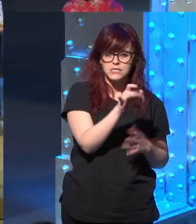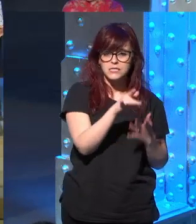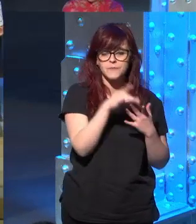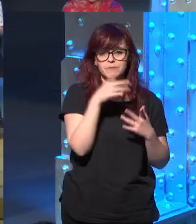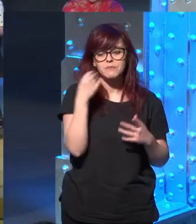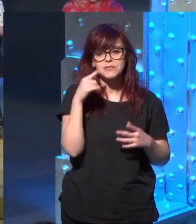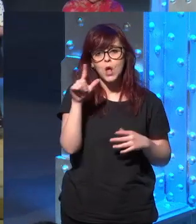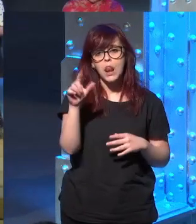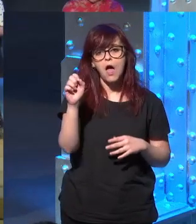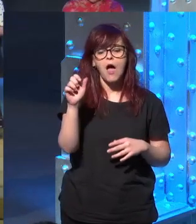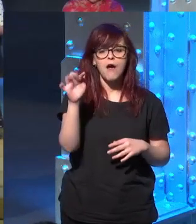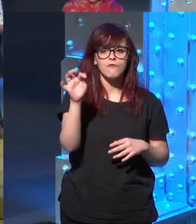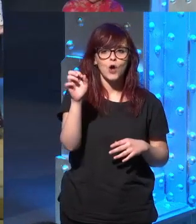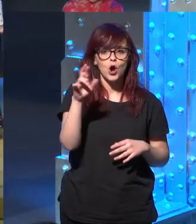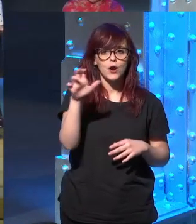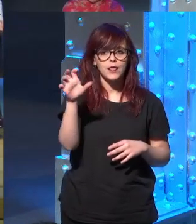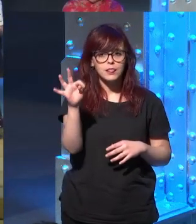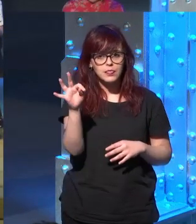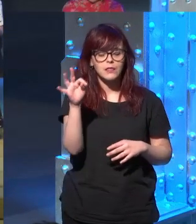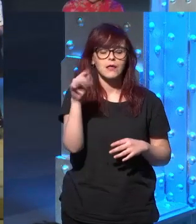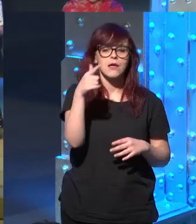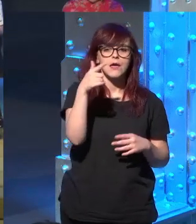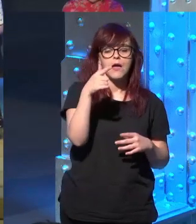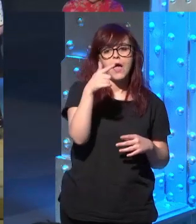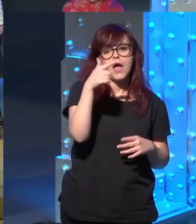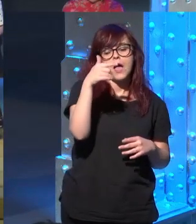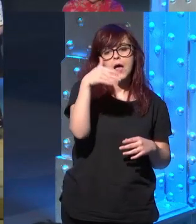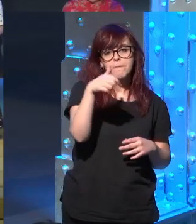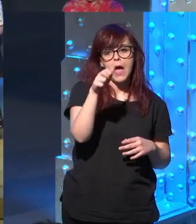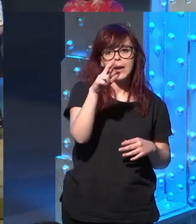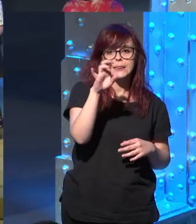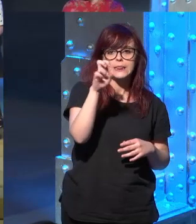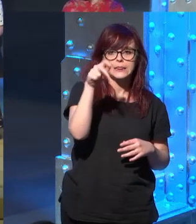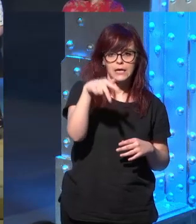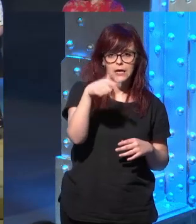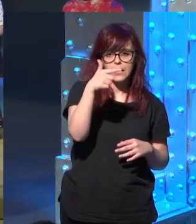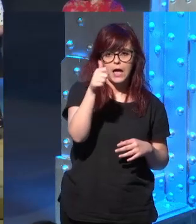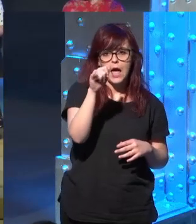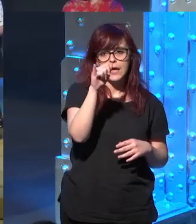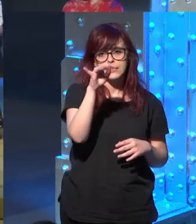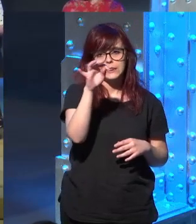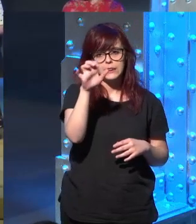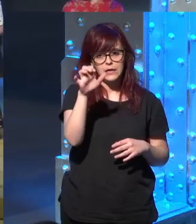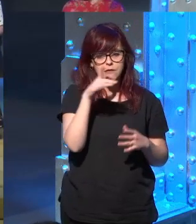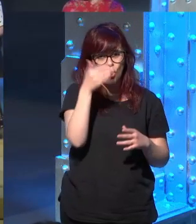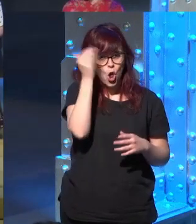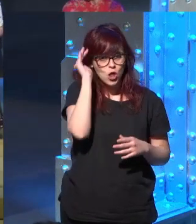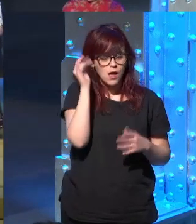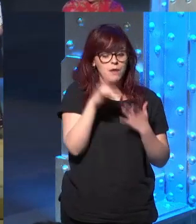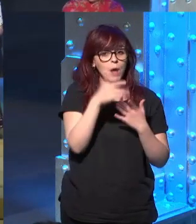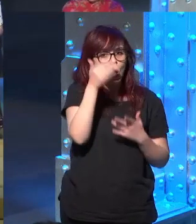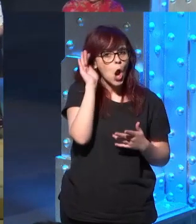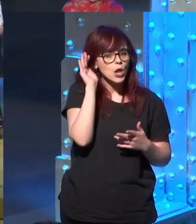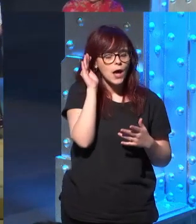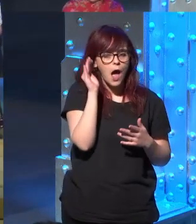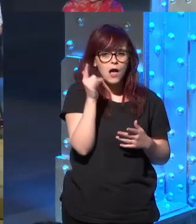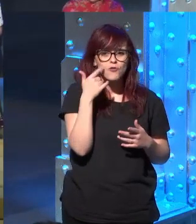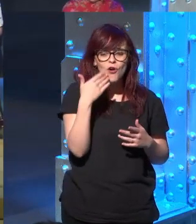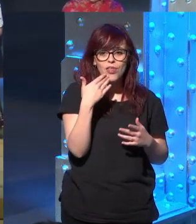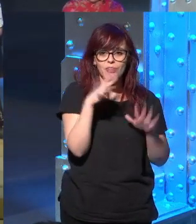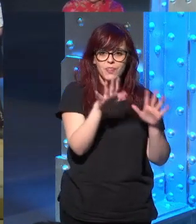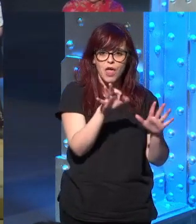La Foret, Gaite y tenía Lorca. Y mi padre me tenía que esconder Lorca porque yo con 10,